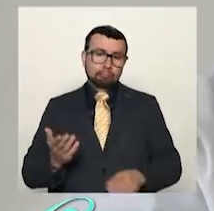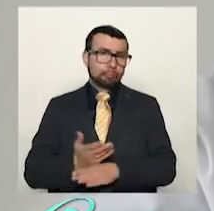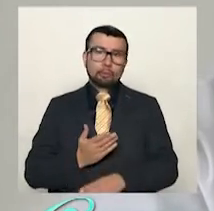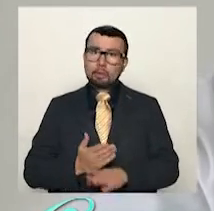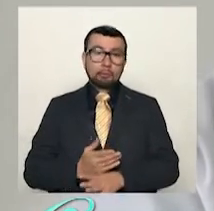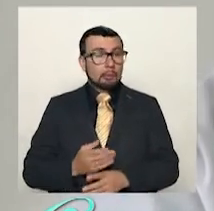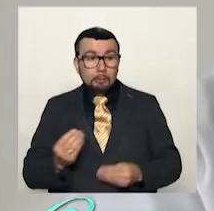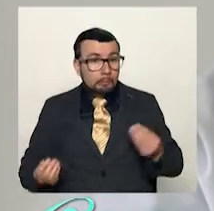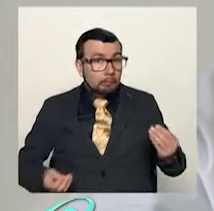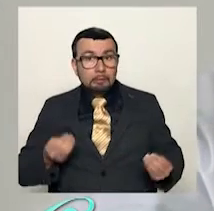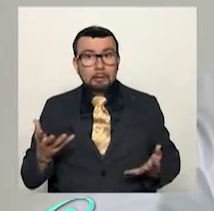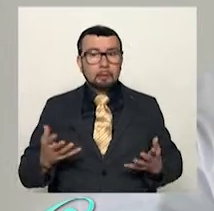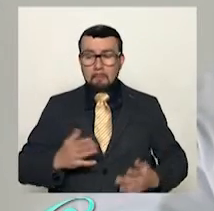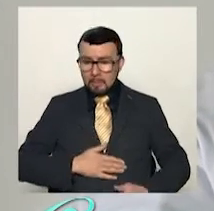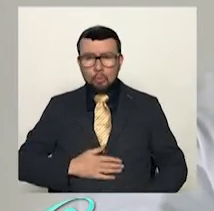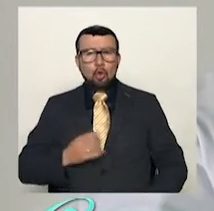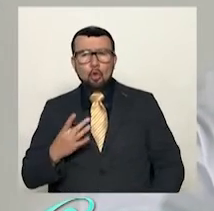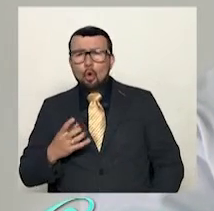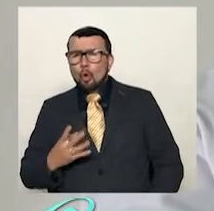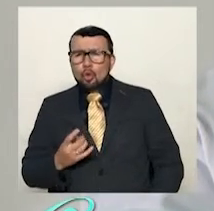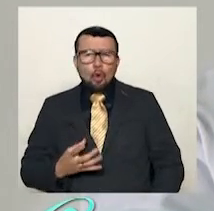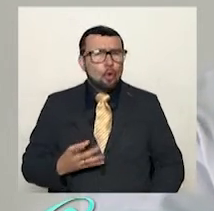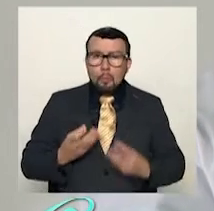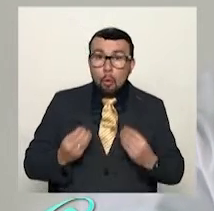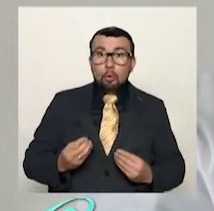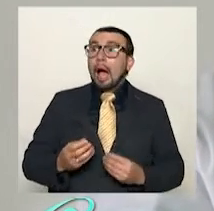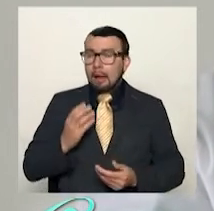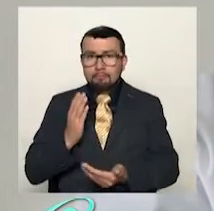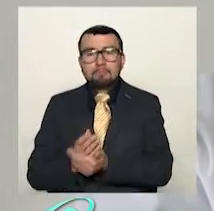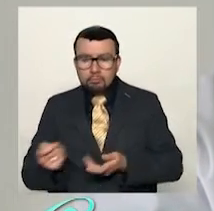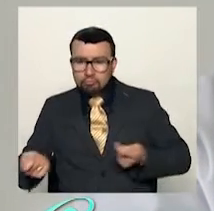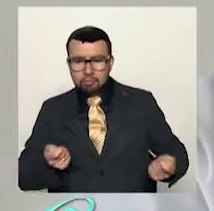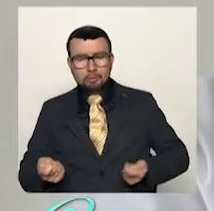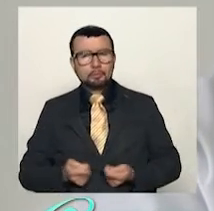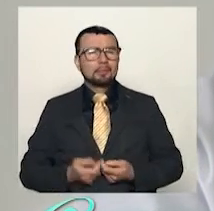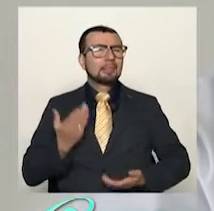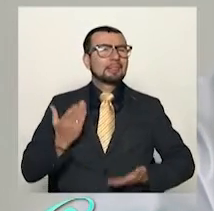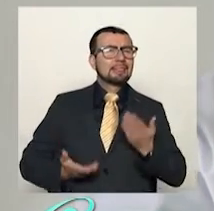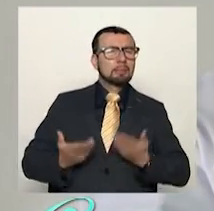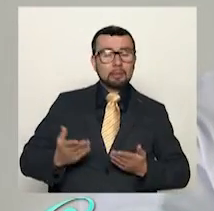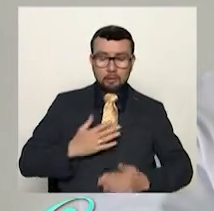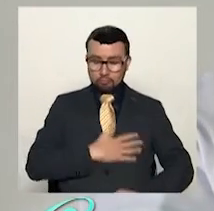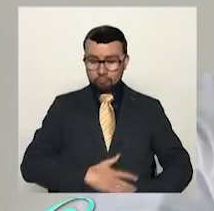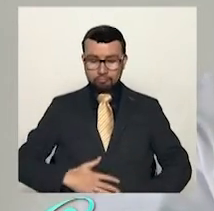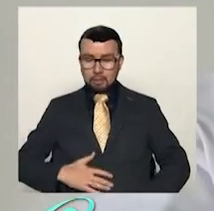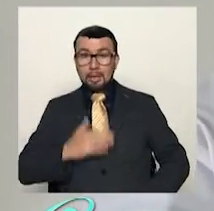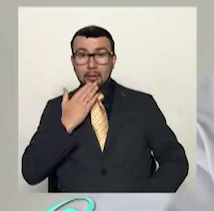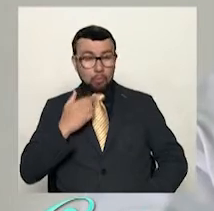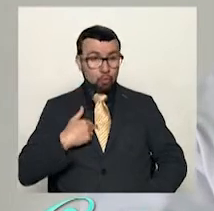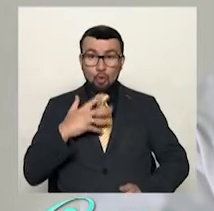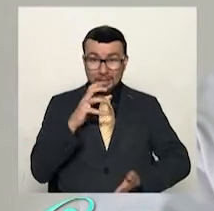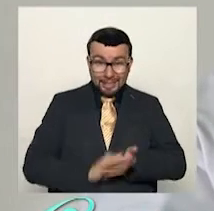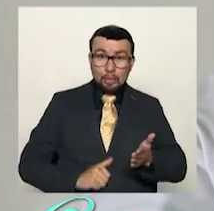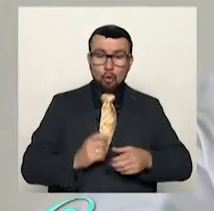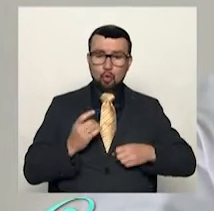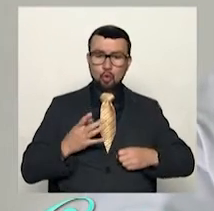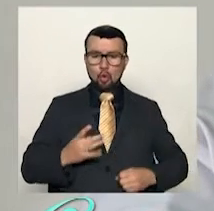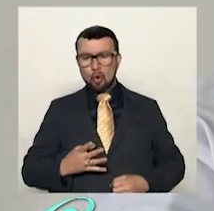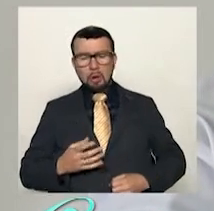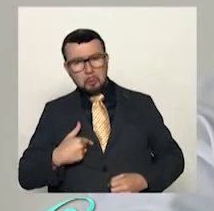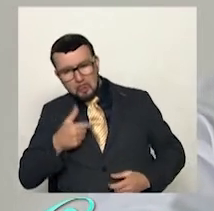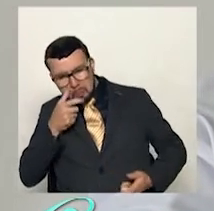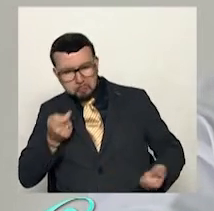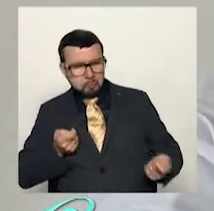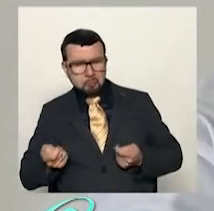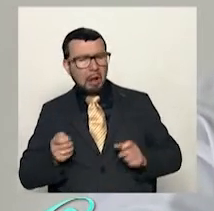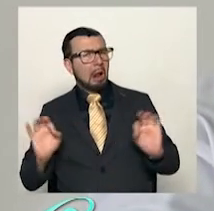cosa es el dolor mismo. Y una cosa que se llaman los signos de irritación peritoneal, que si yo quito el dolor no los voy a ver tan claramente, y